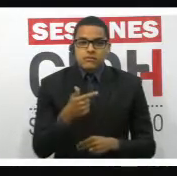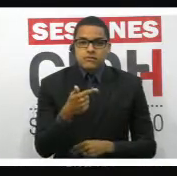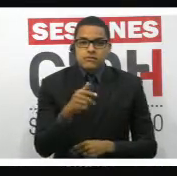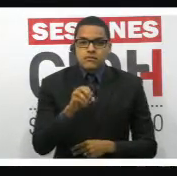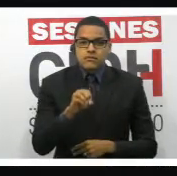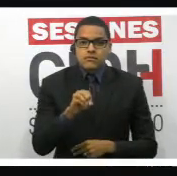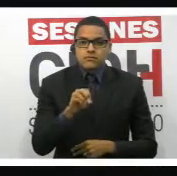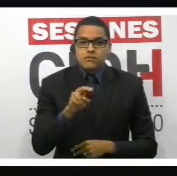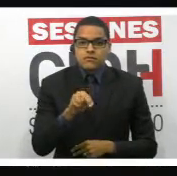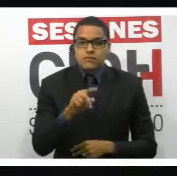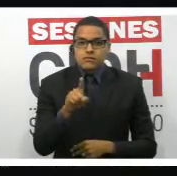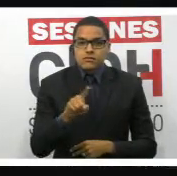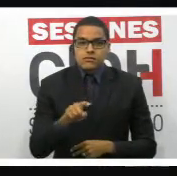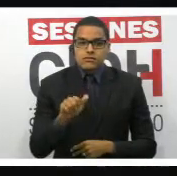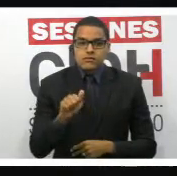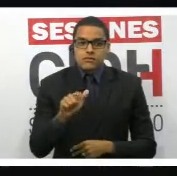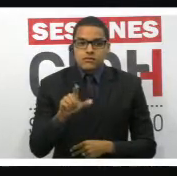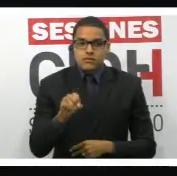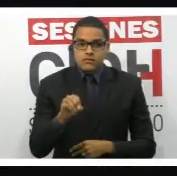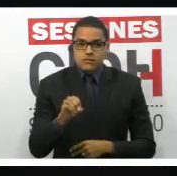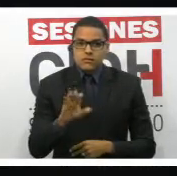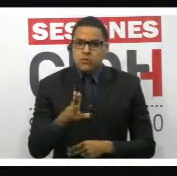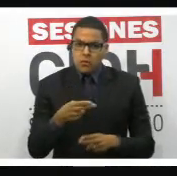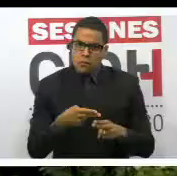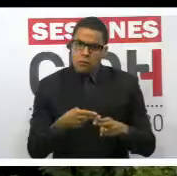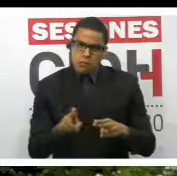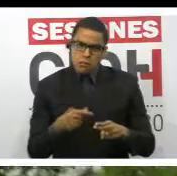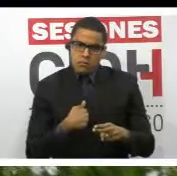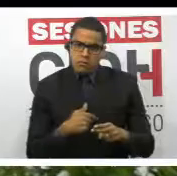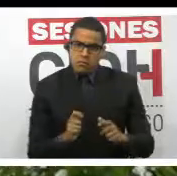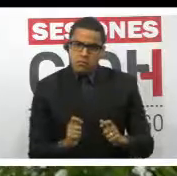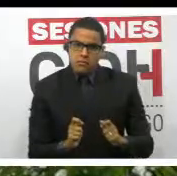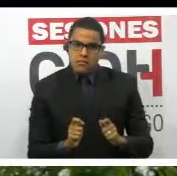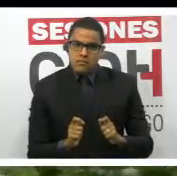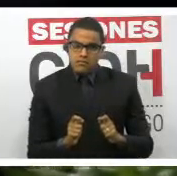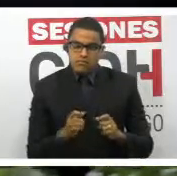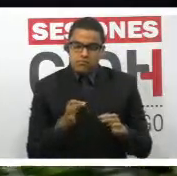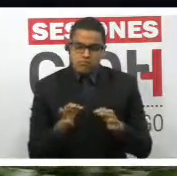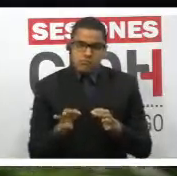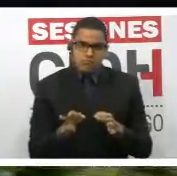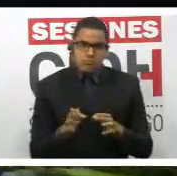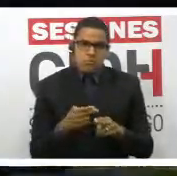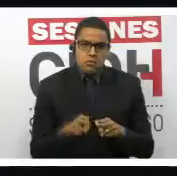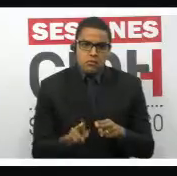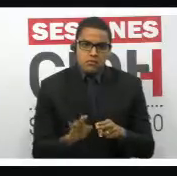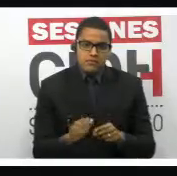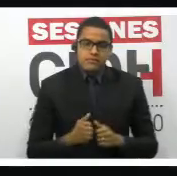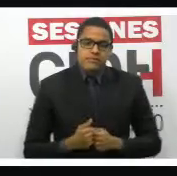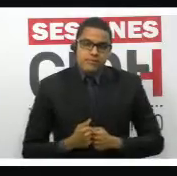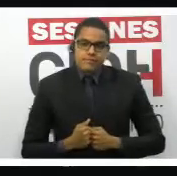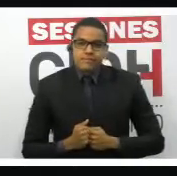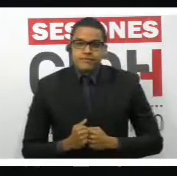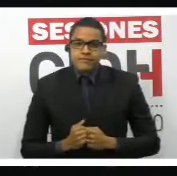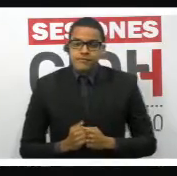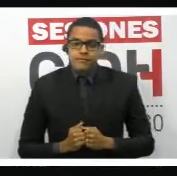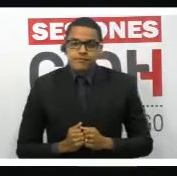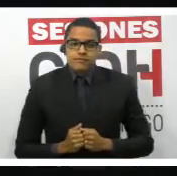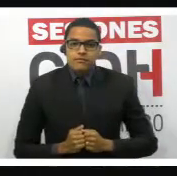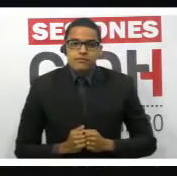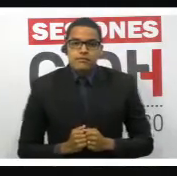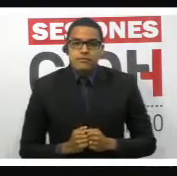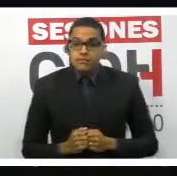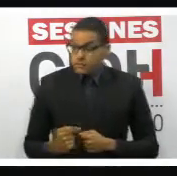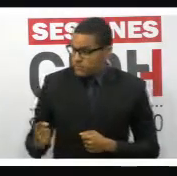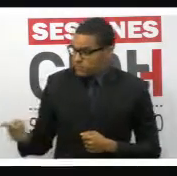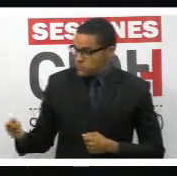básicamente les traje una brevísima en presentación centralmente un poco retomando lo que las compañeras que me